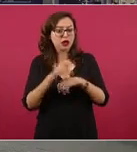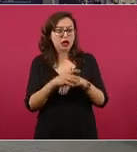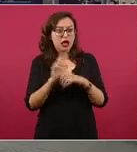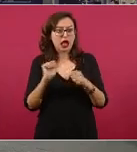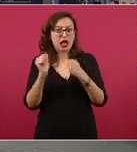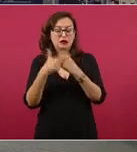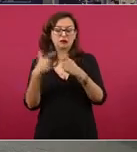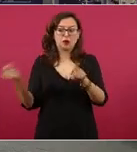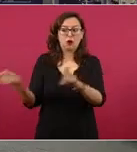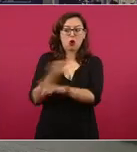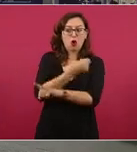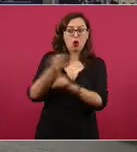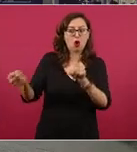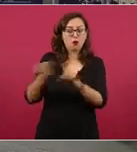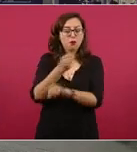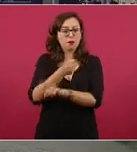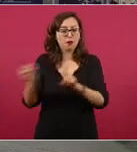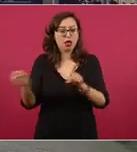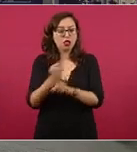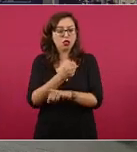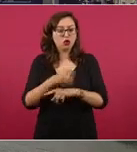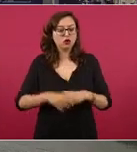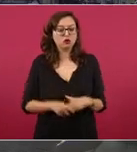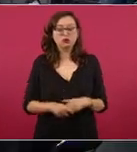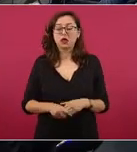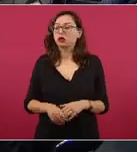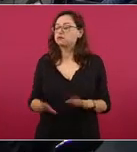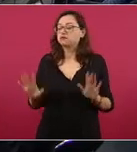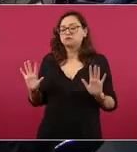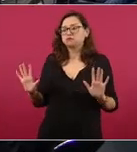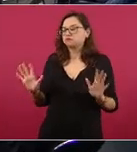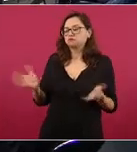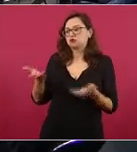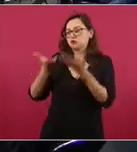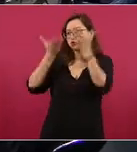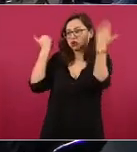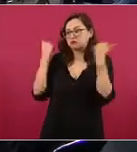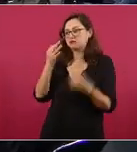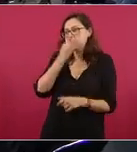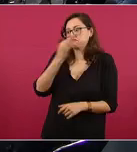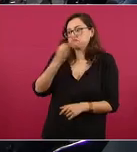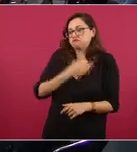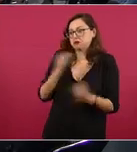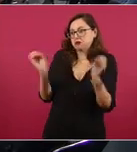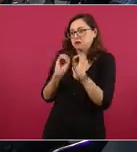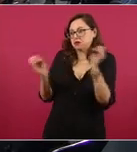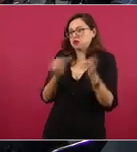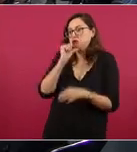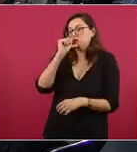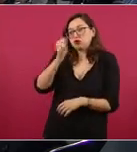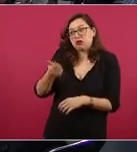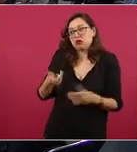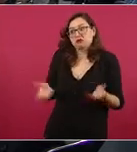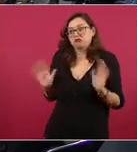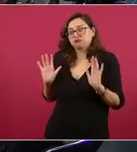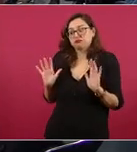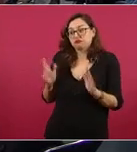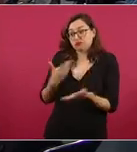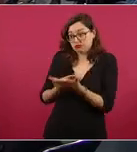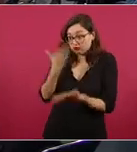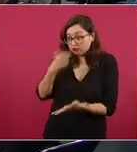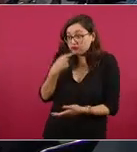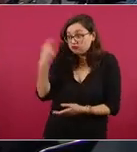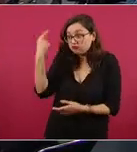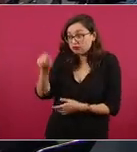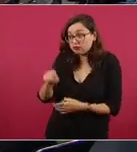que le habían golpeado y que, bueno, solo. Afortunadamente no. Bueno, puede ser, pero no nos informaron. En la noche. Y ya nada más, como